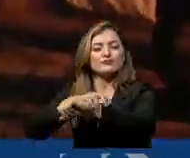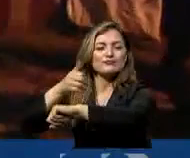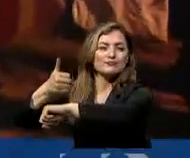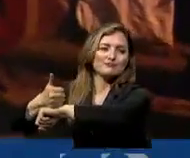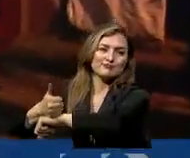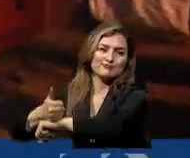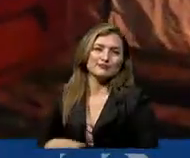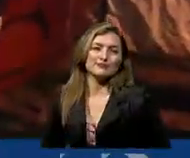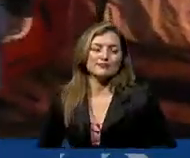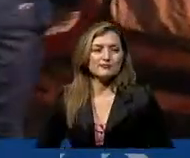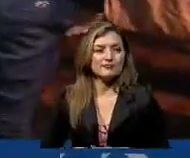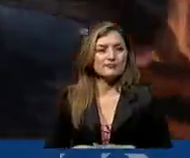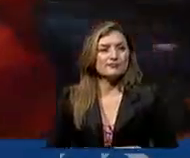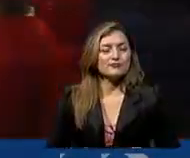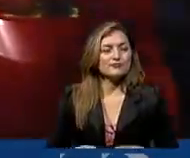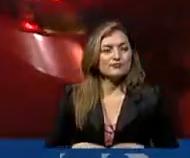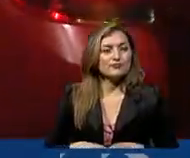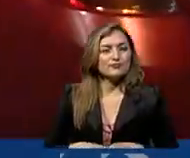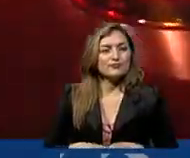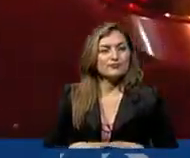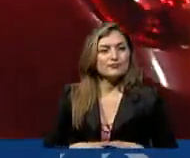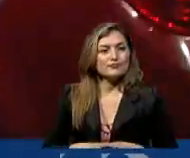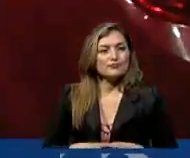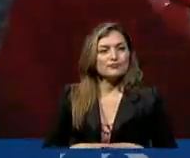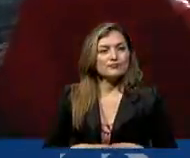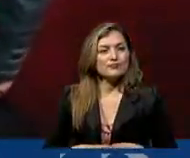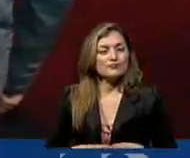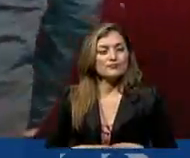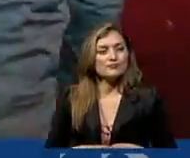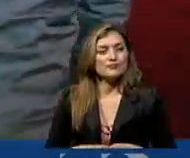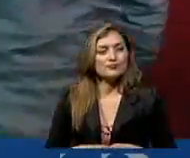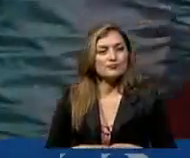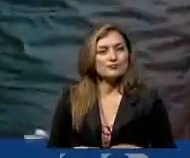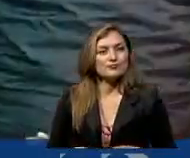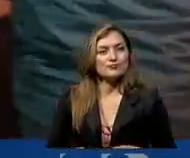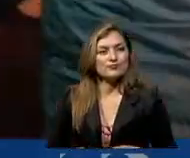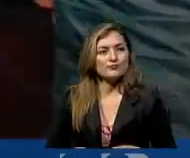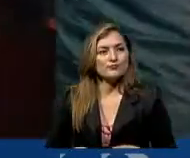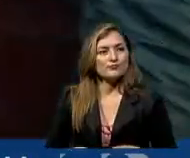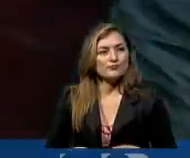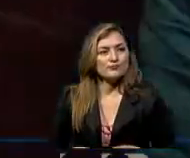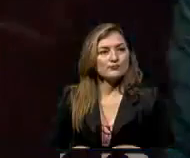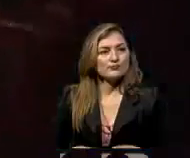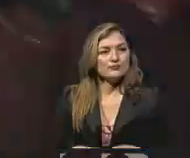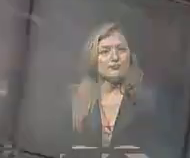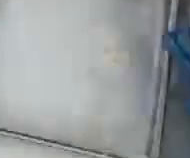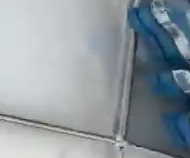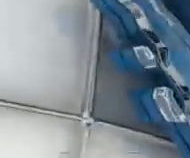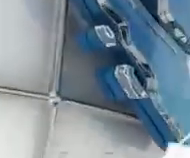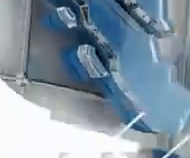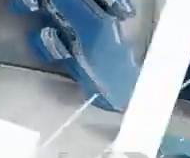de las autoridades. Con cámaras de David de la Torre, Carla Cerón, 24 horas.